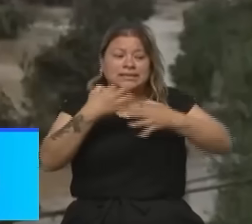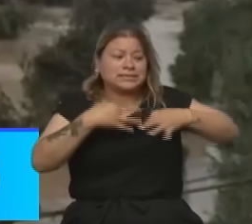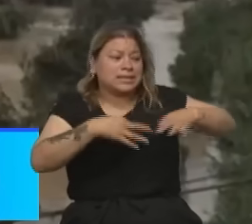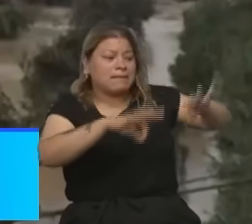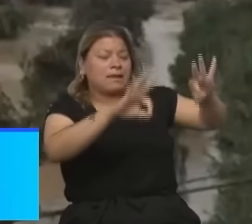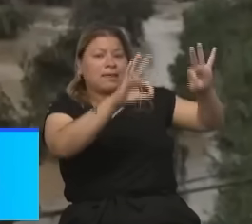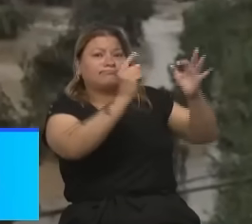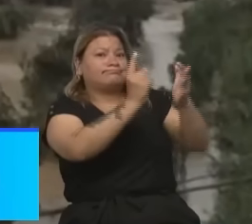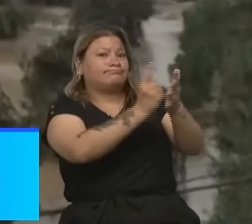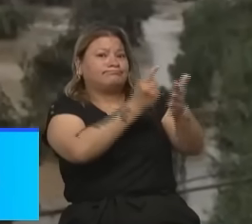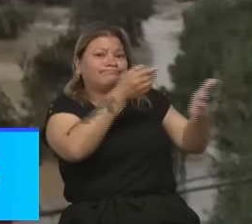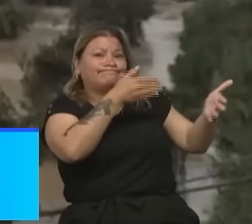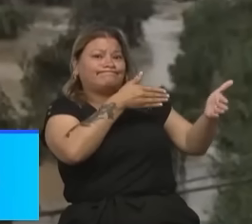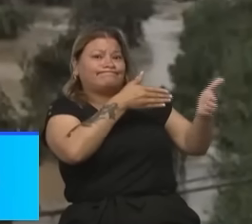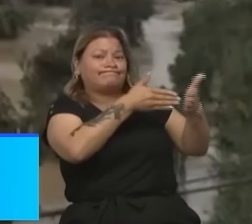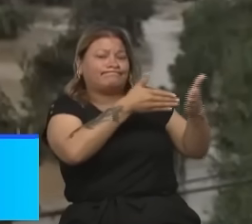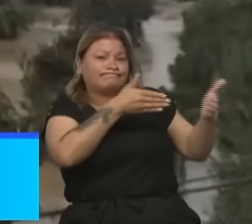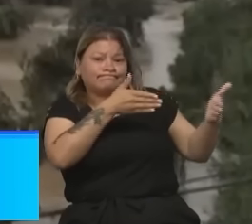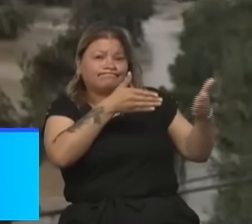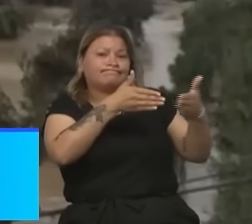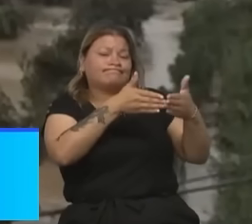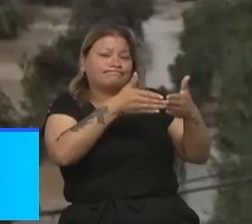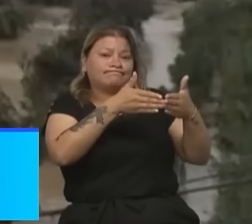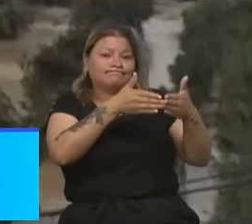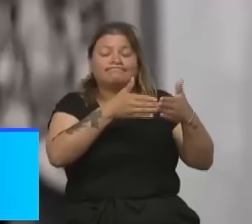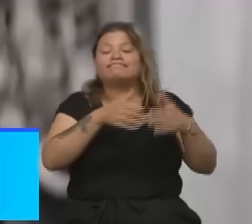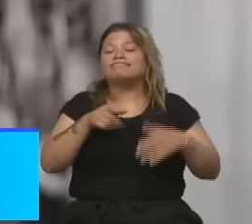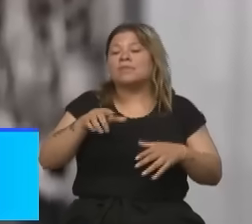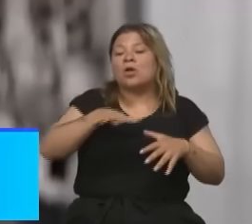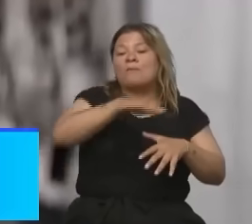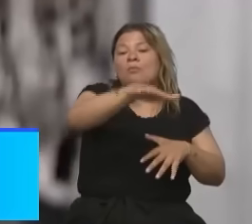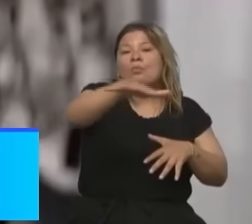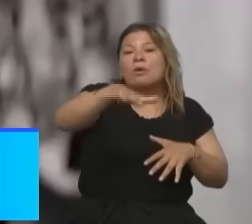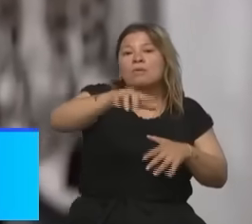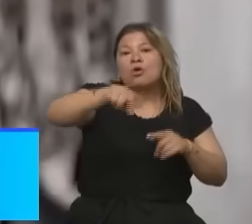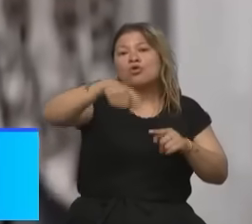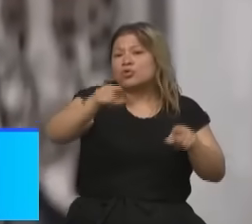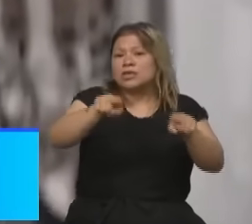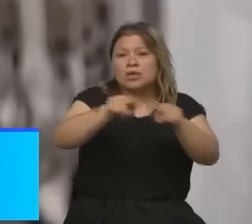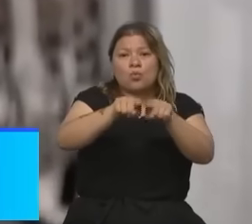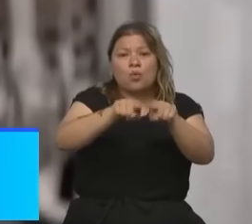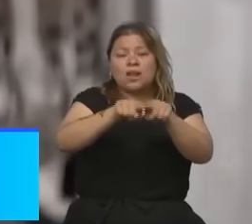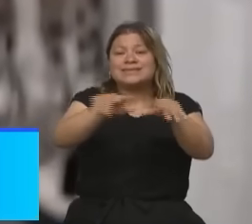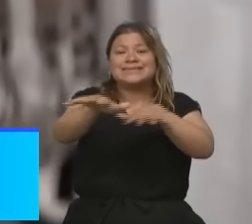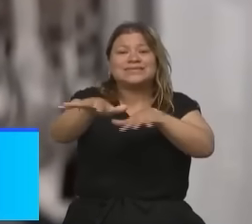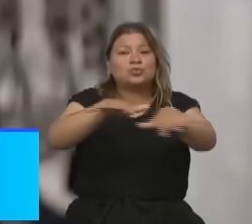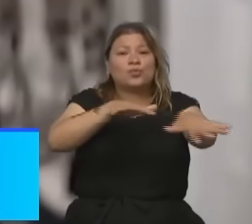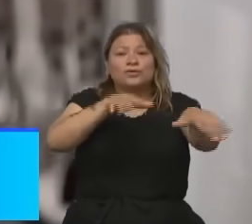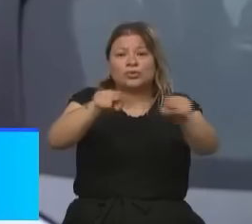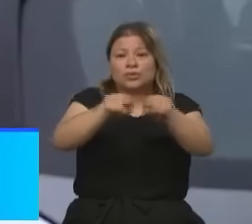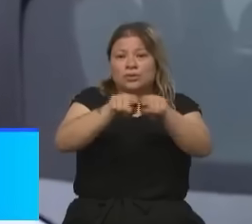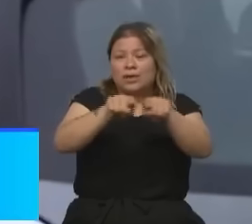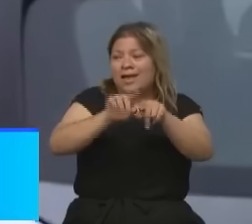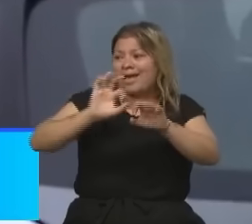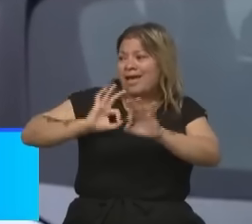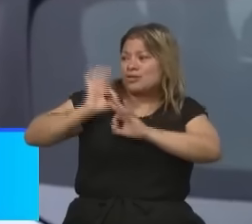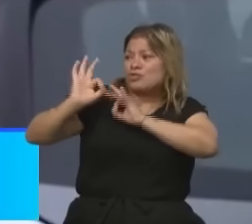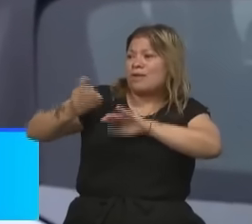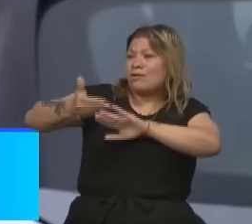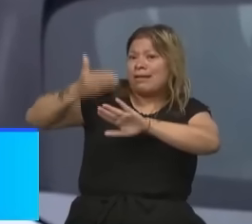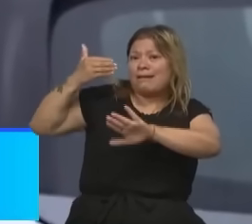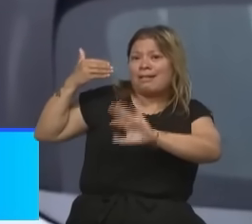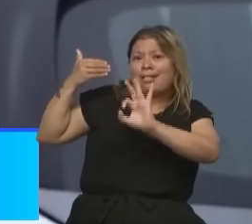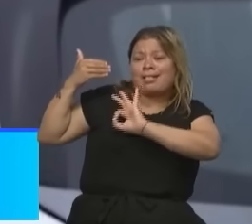en el resto de otras poblaciones de Valencia ha sucedido lo mismo. Hacía muchos años que esto no ocurría